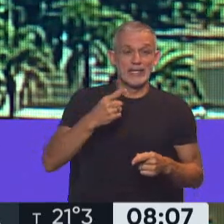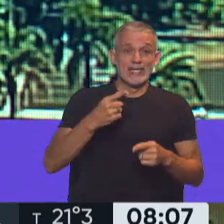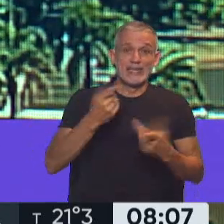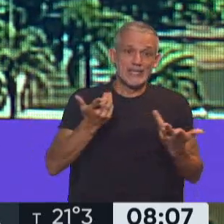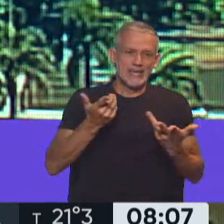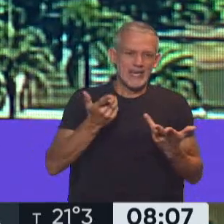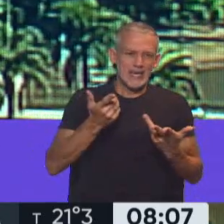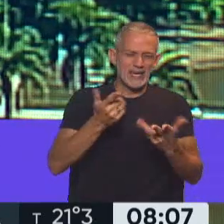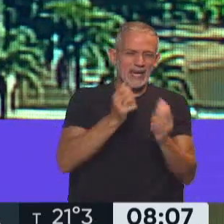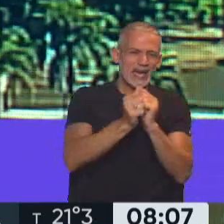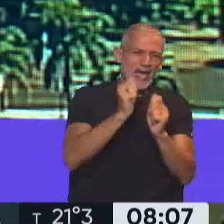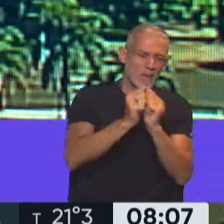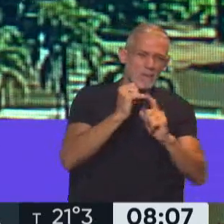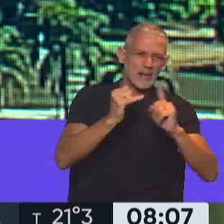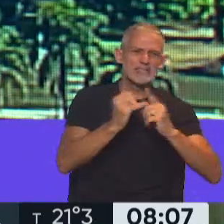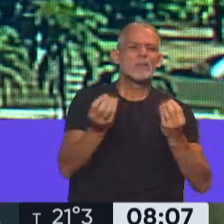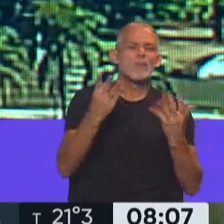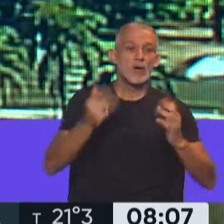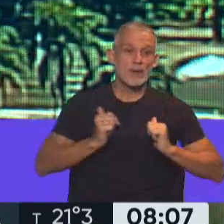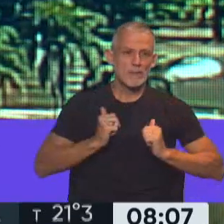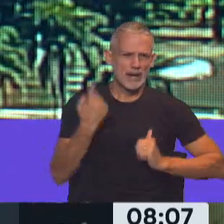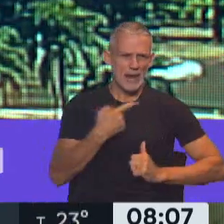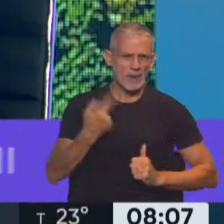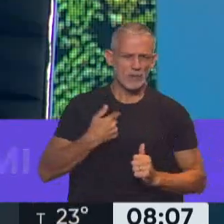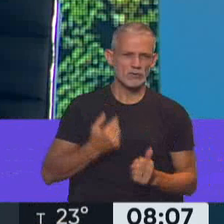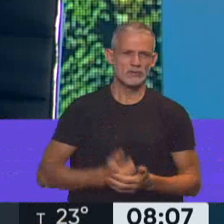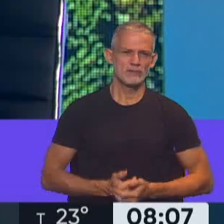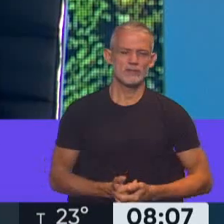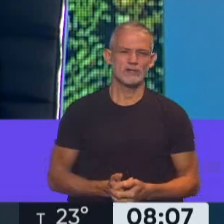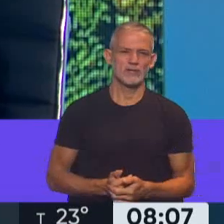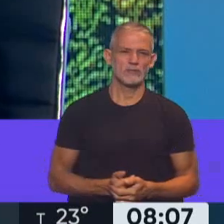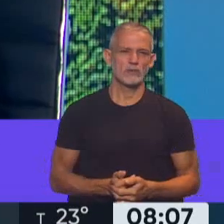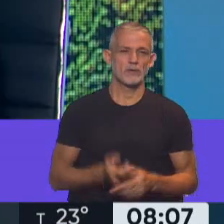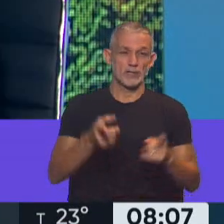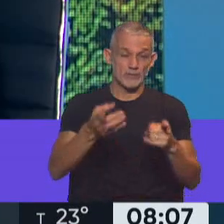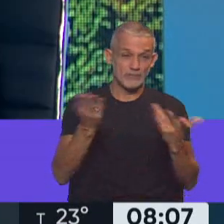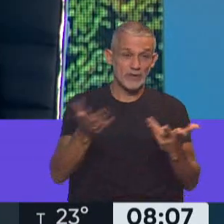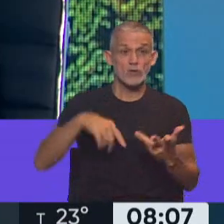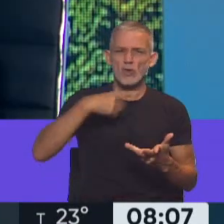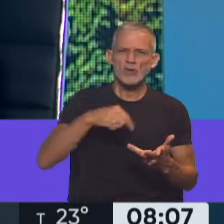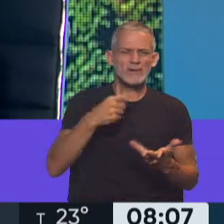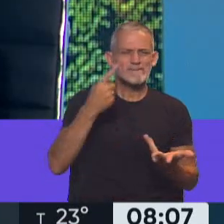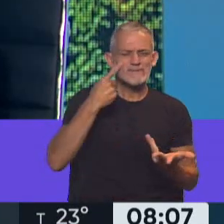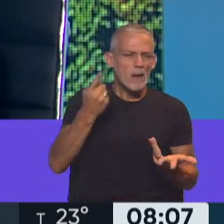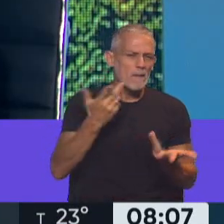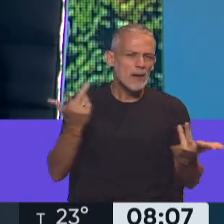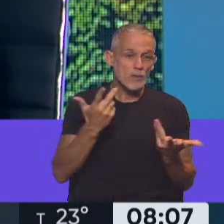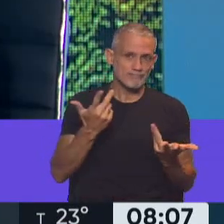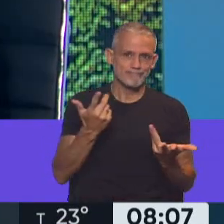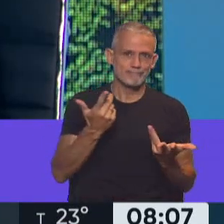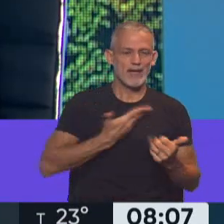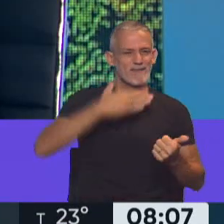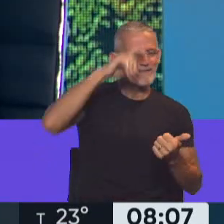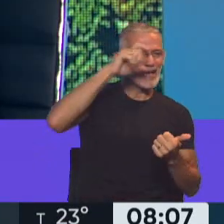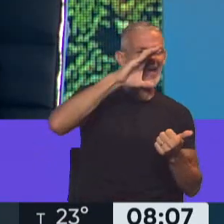estábamos esperando. ¿Puedes explicarle a la gente por qué? Sí, nosotros vemos siempre, tanto en FECOBA